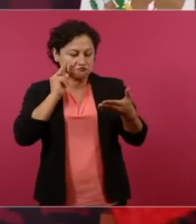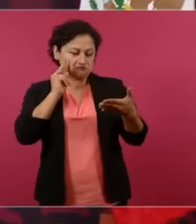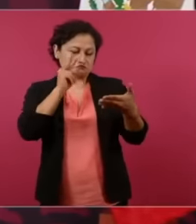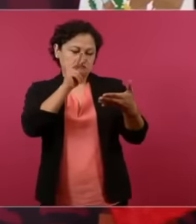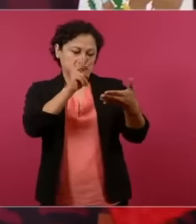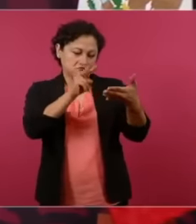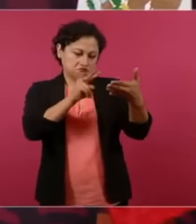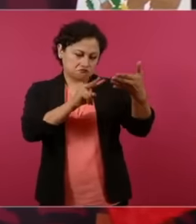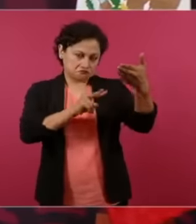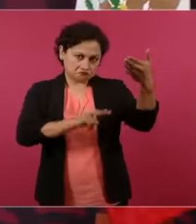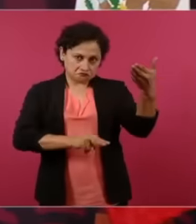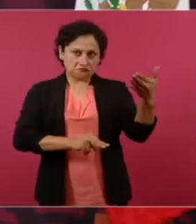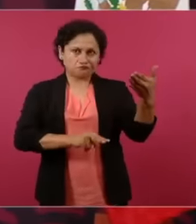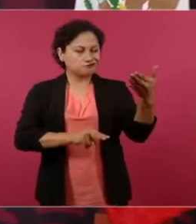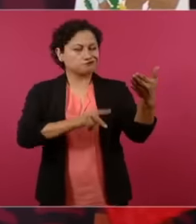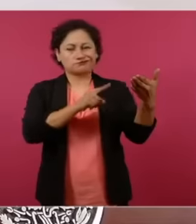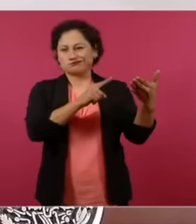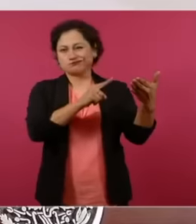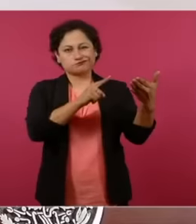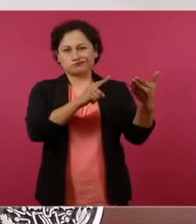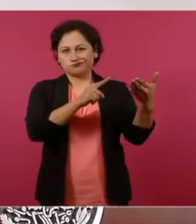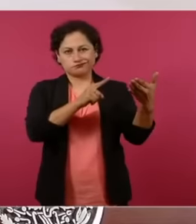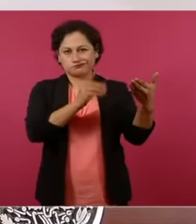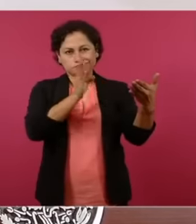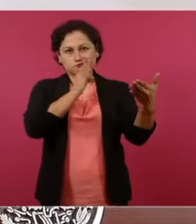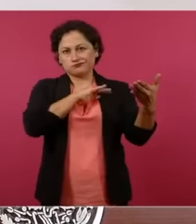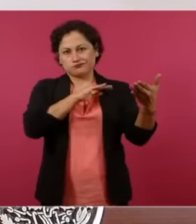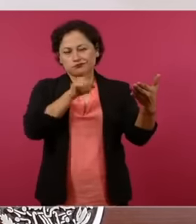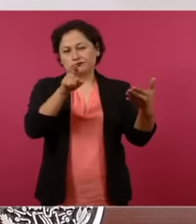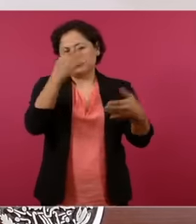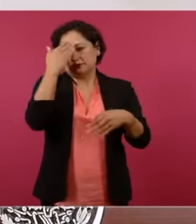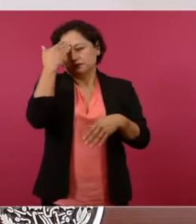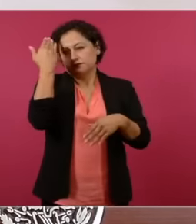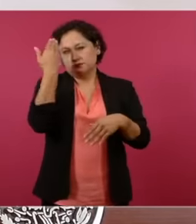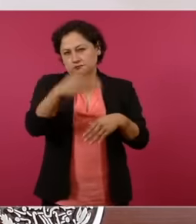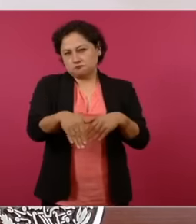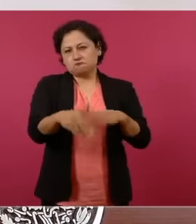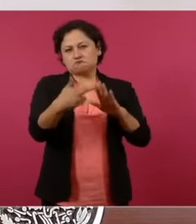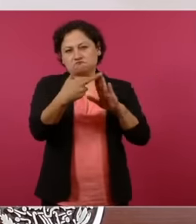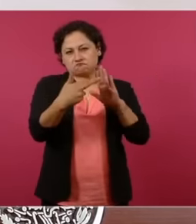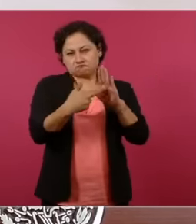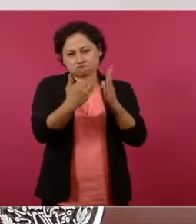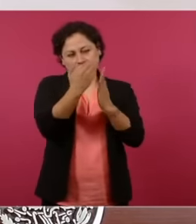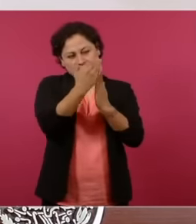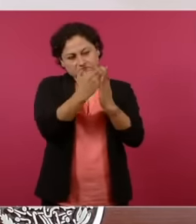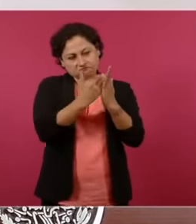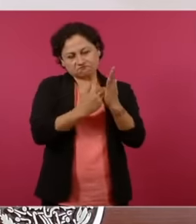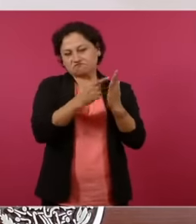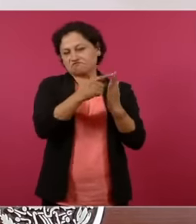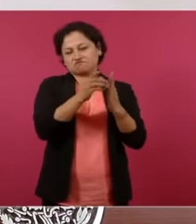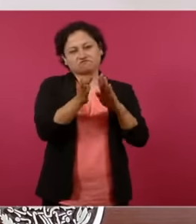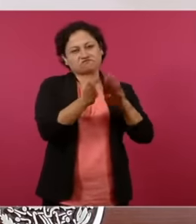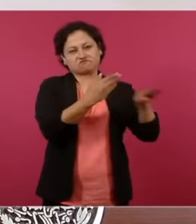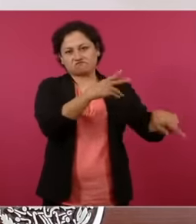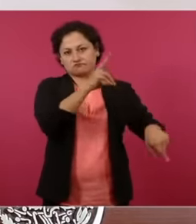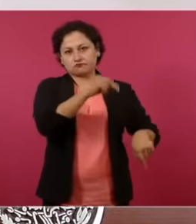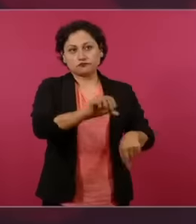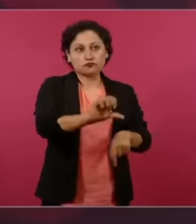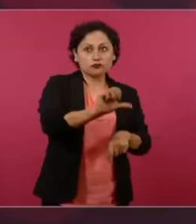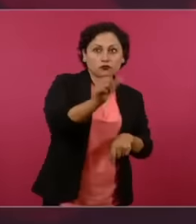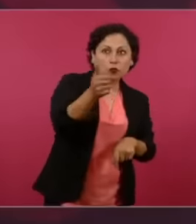todo lo que se tiene uno que enfrentar en estas cosas. Se buscó otra que